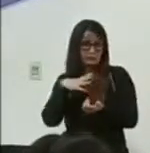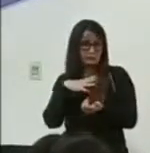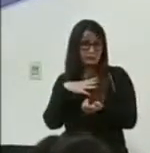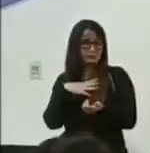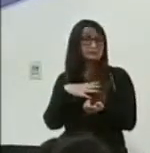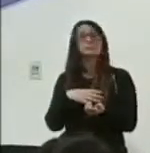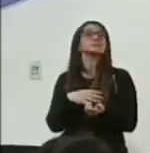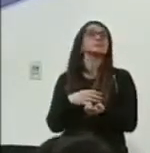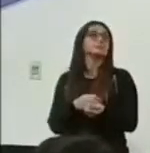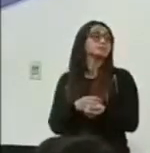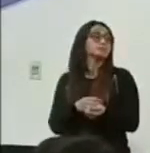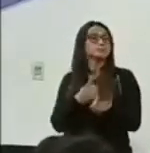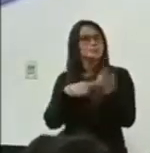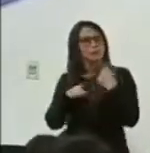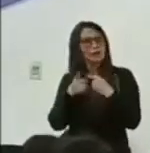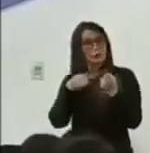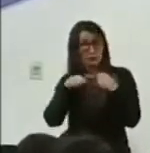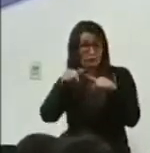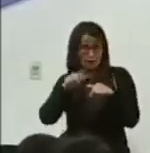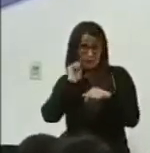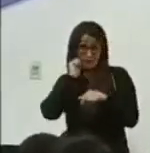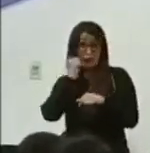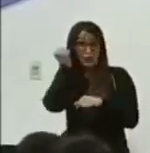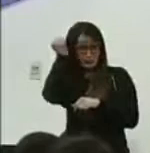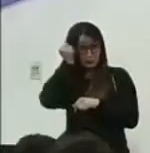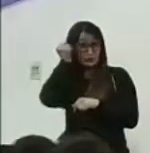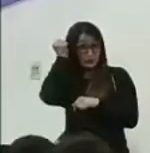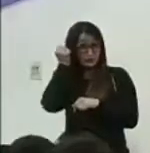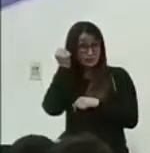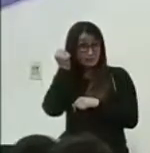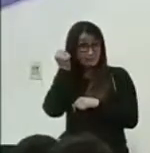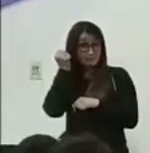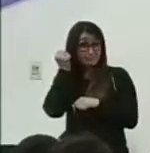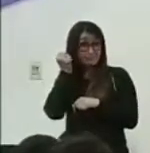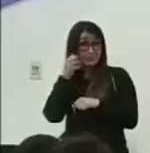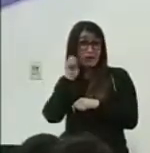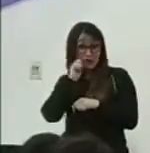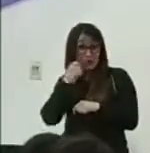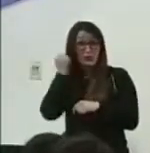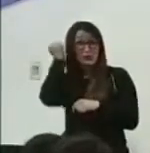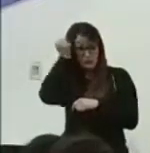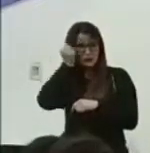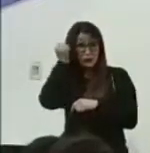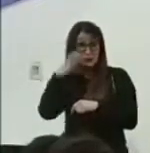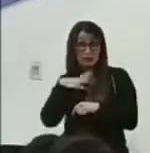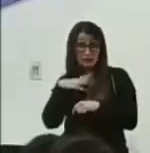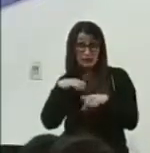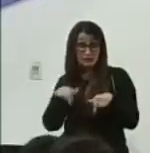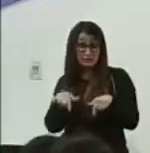Ahora, qué lindo sueño, ¿no? Qué lindo sueño para tener.